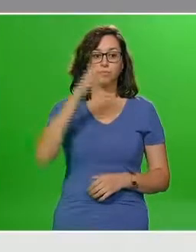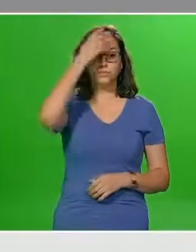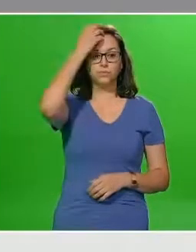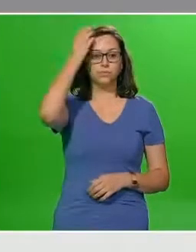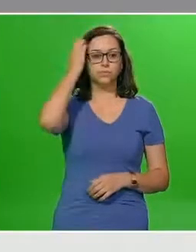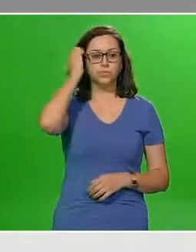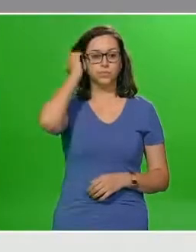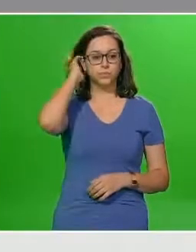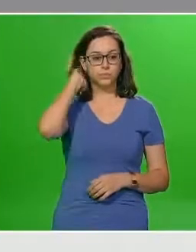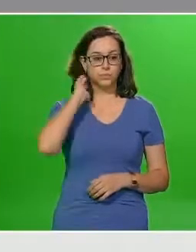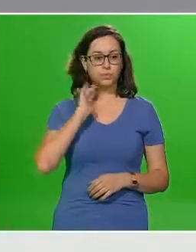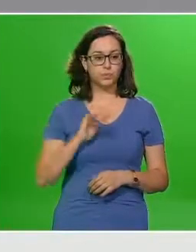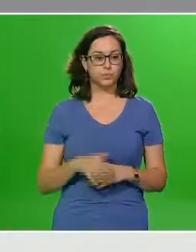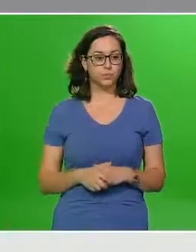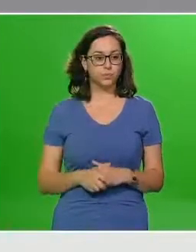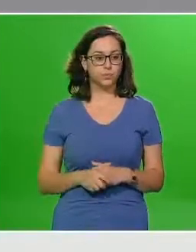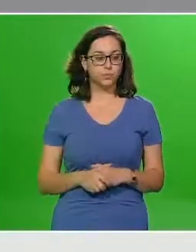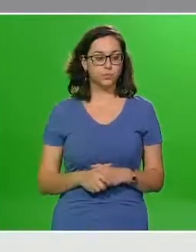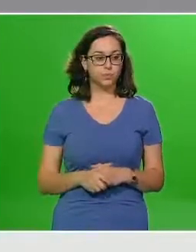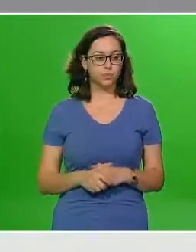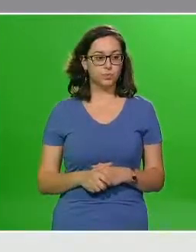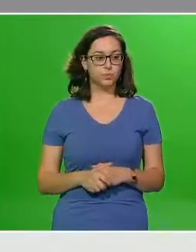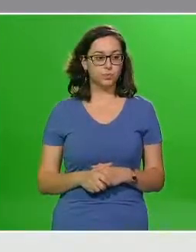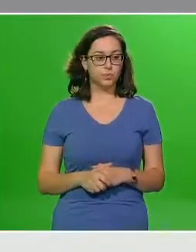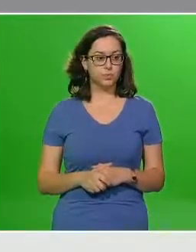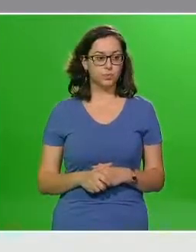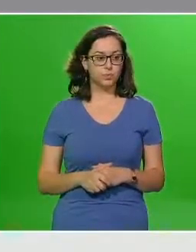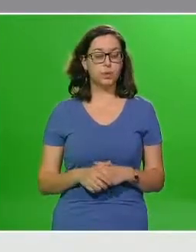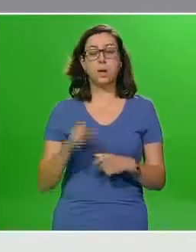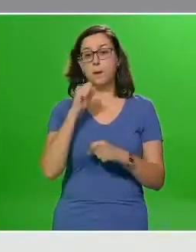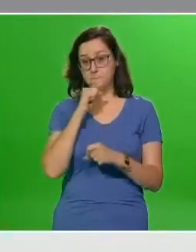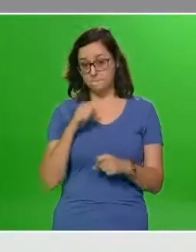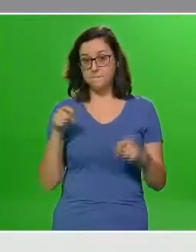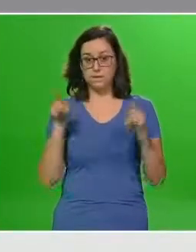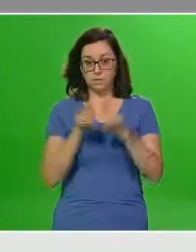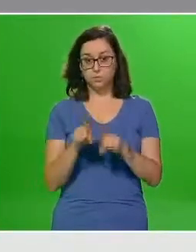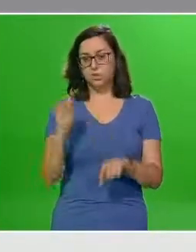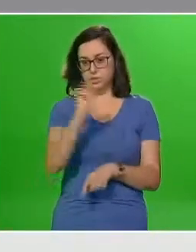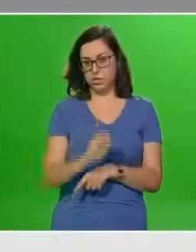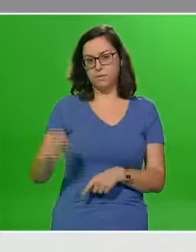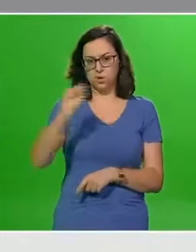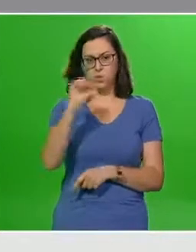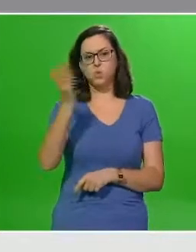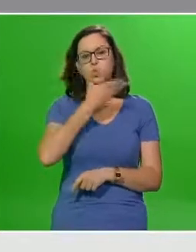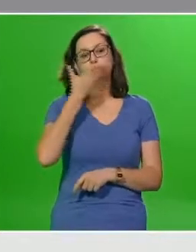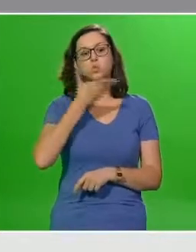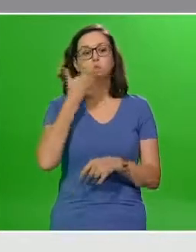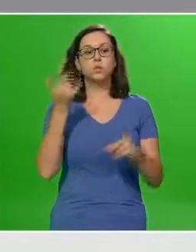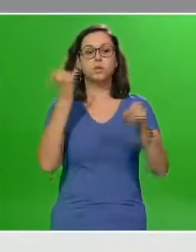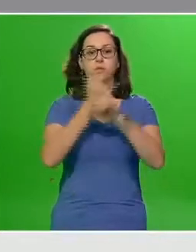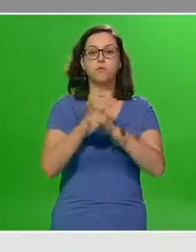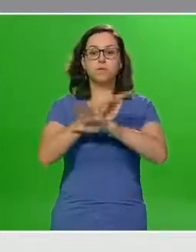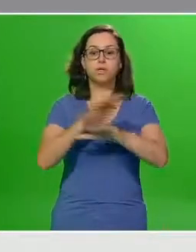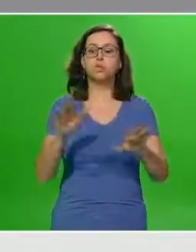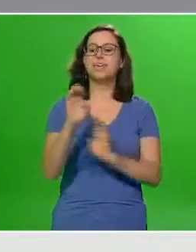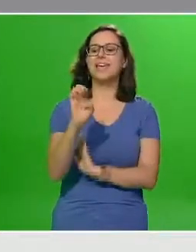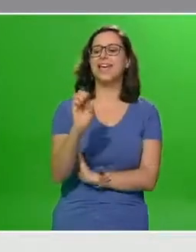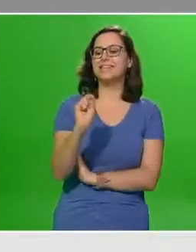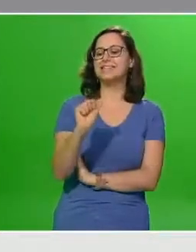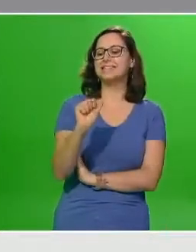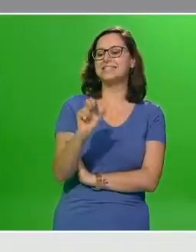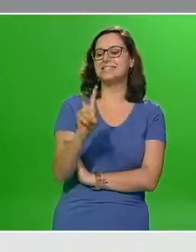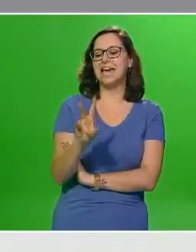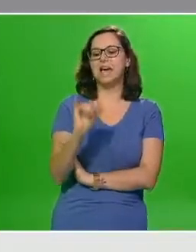Y también ya no lo presentamos todos los días, pero ahora sábado sí, que es el número de los eventos supuestamente